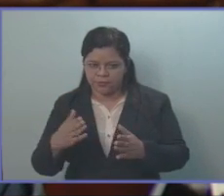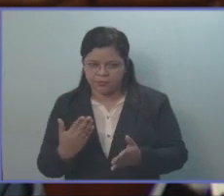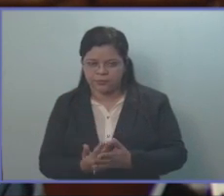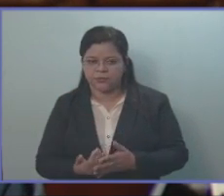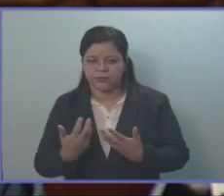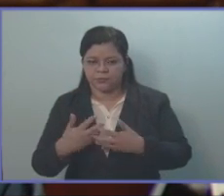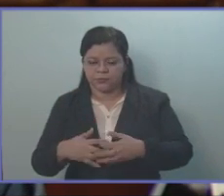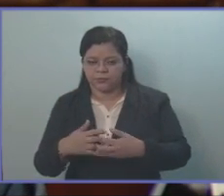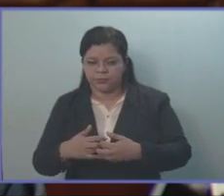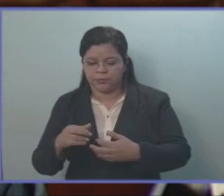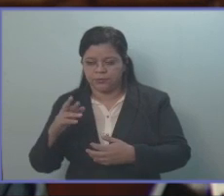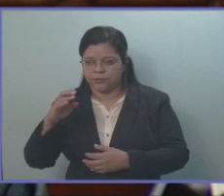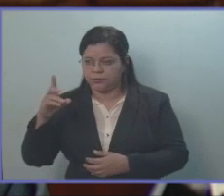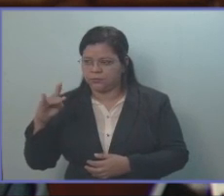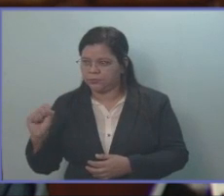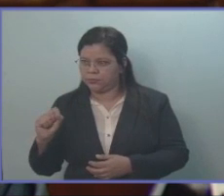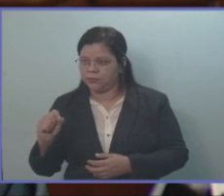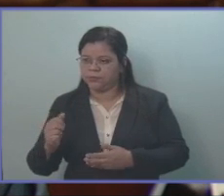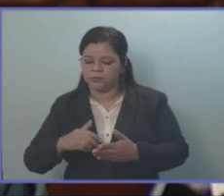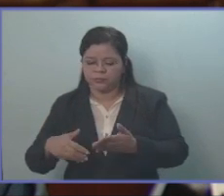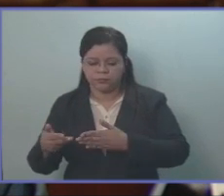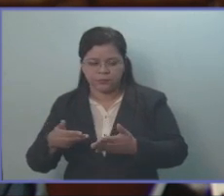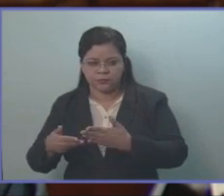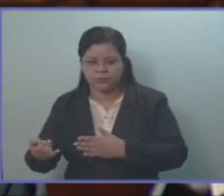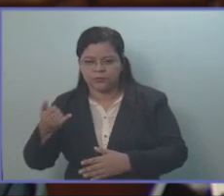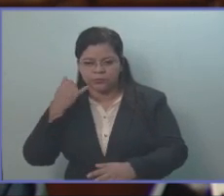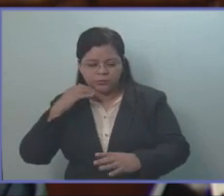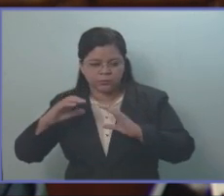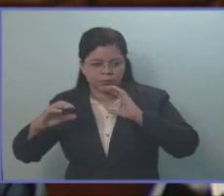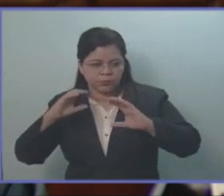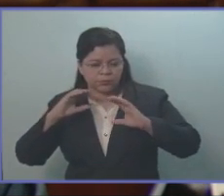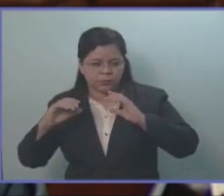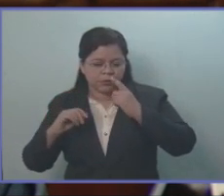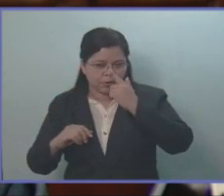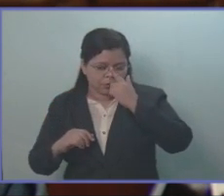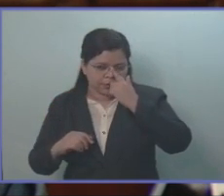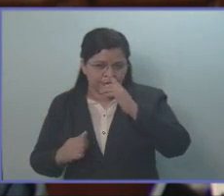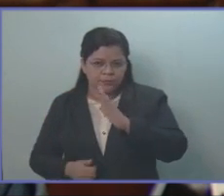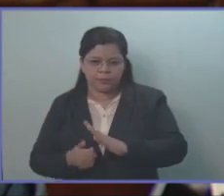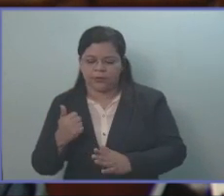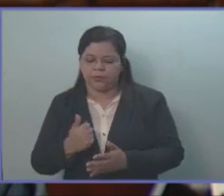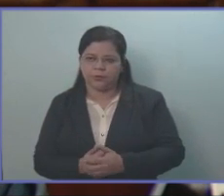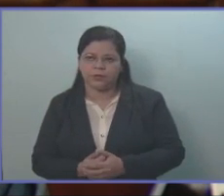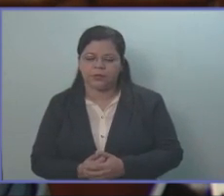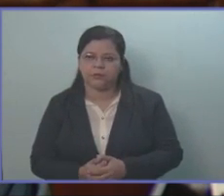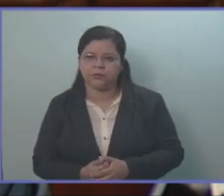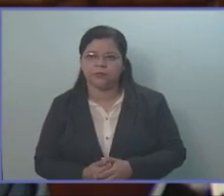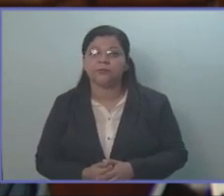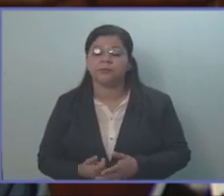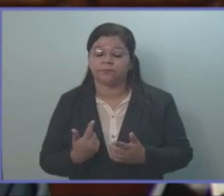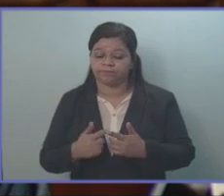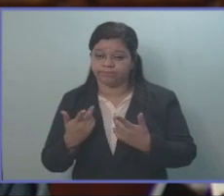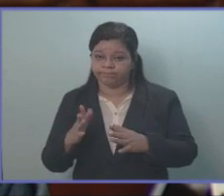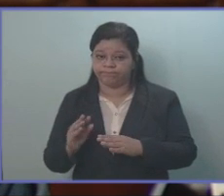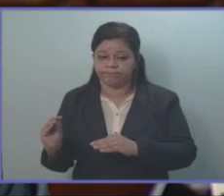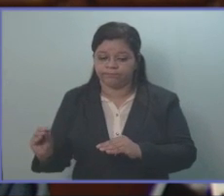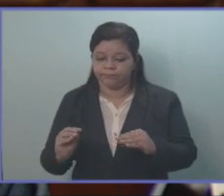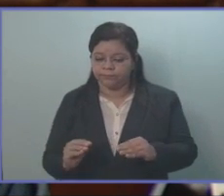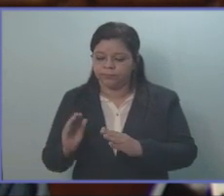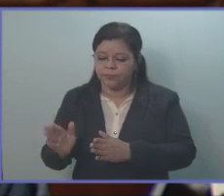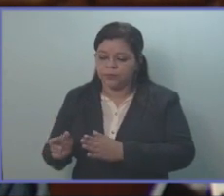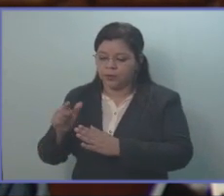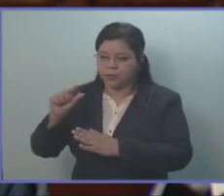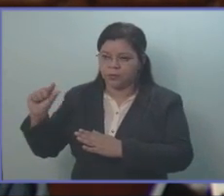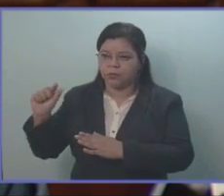de redes comerciales de telecomunicaciones de las restricciones aplicadas al inmueble,